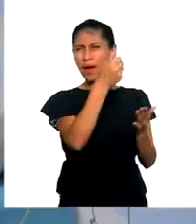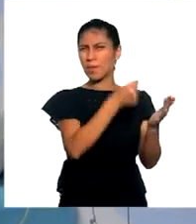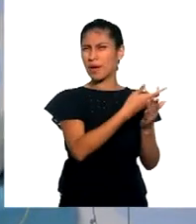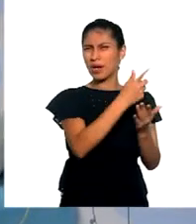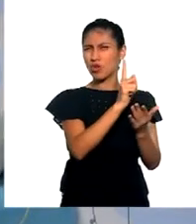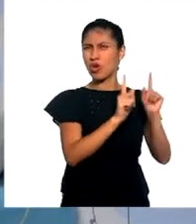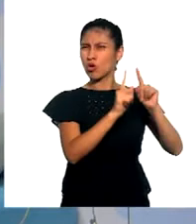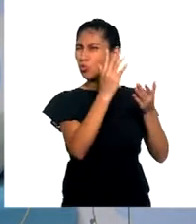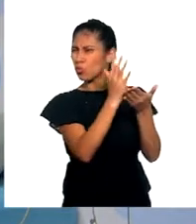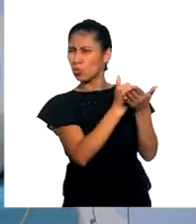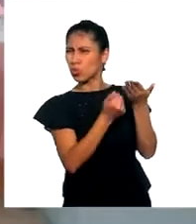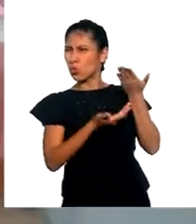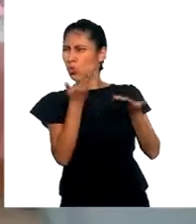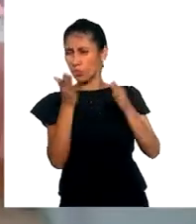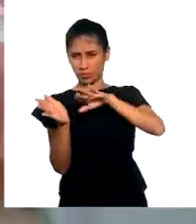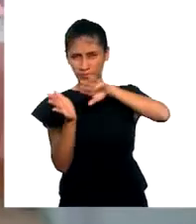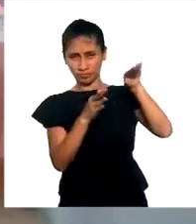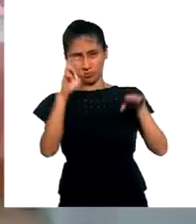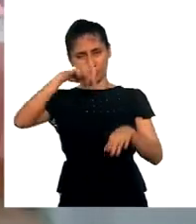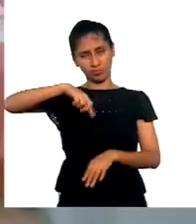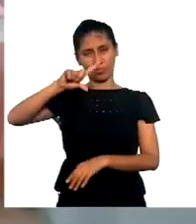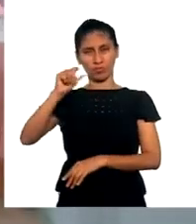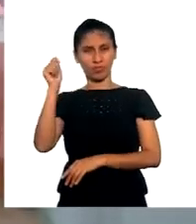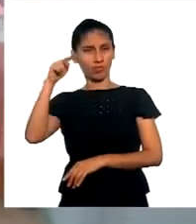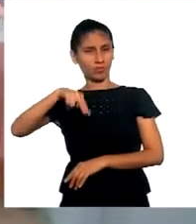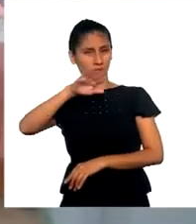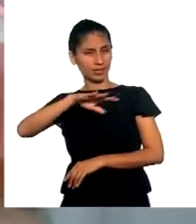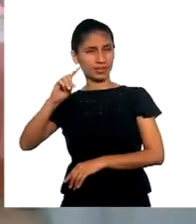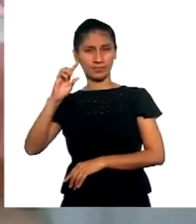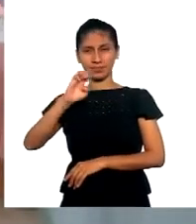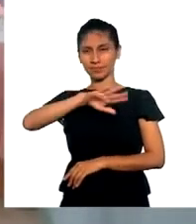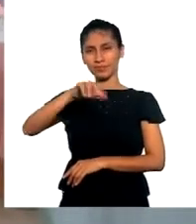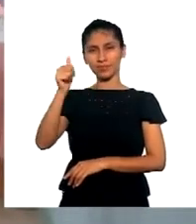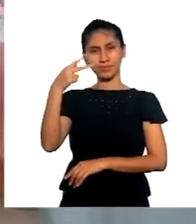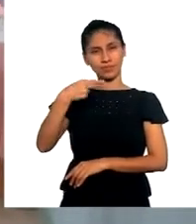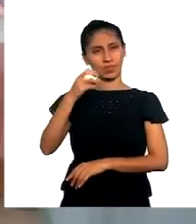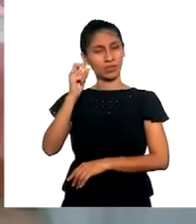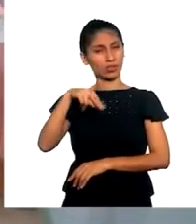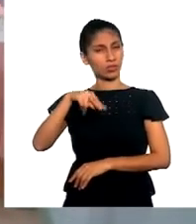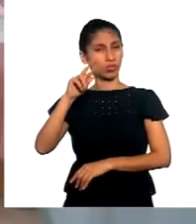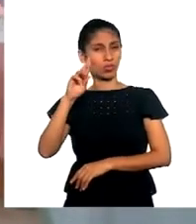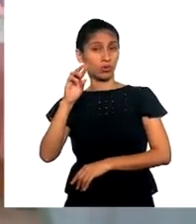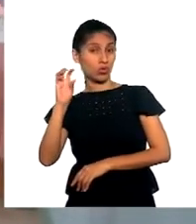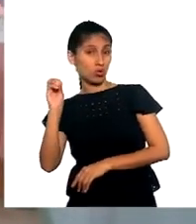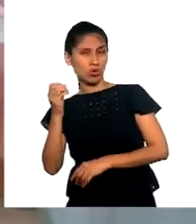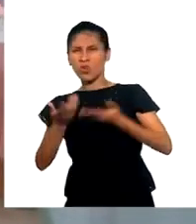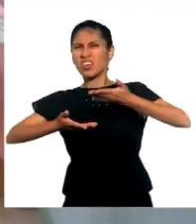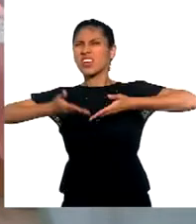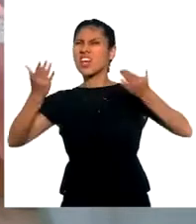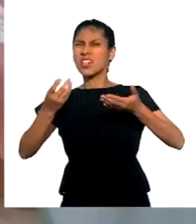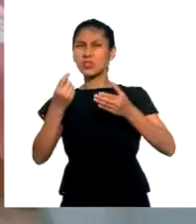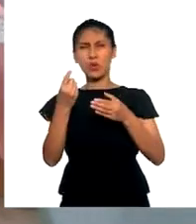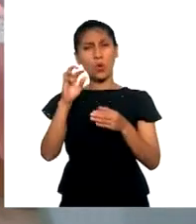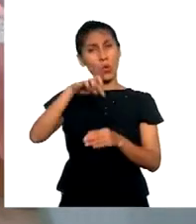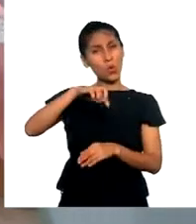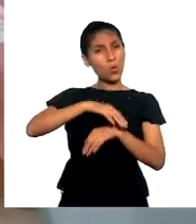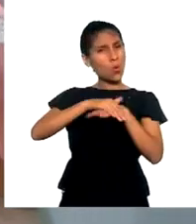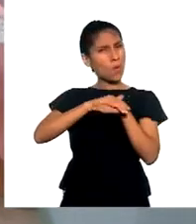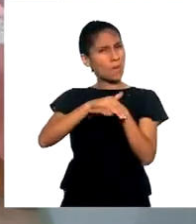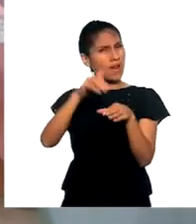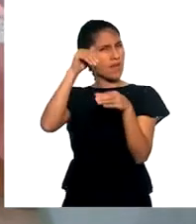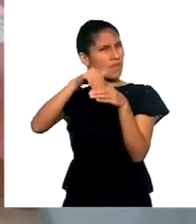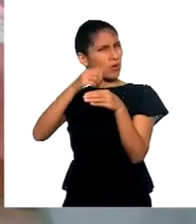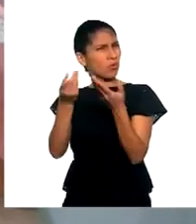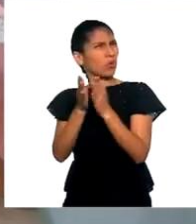un plan de ahorro y si finalmente logró ahorrar como se hace para no caer en la tentación de gastar